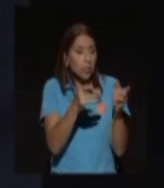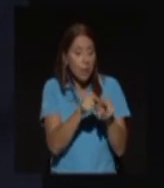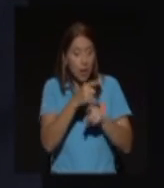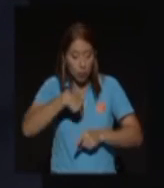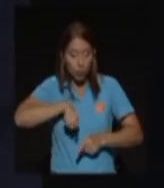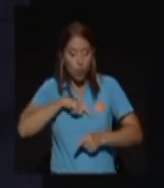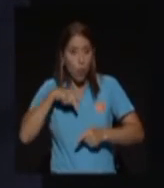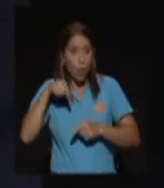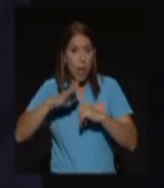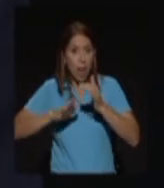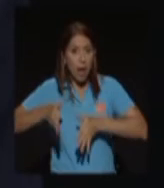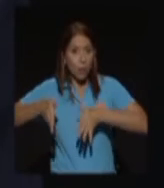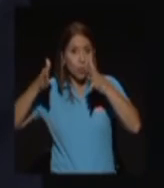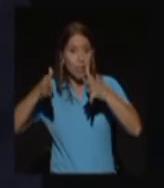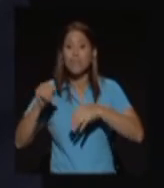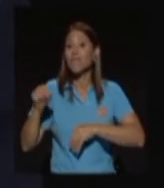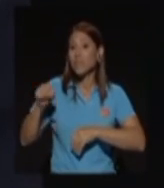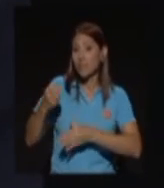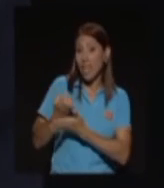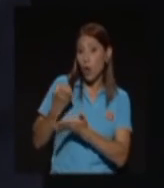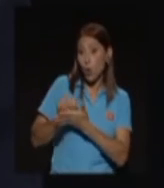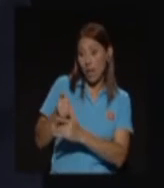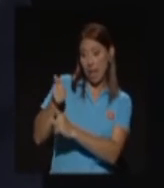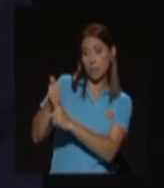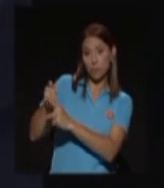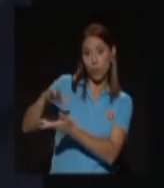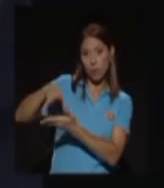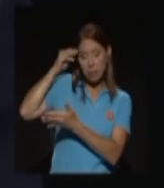autodidacta, ¿verdad? Él se enseñó a sí mismo, pero